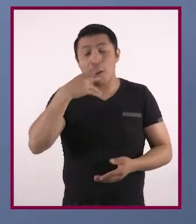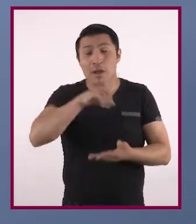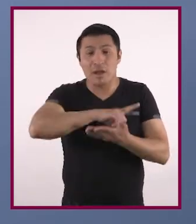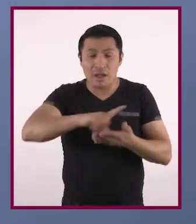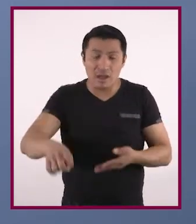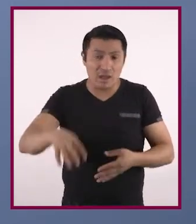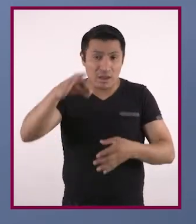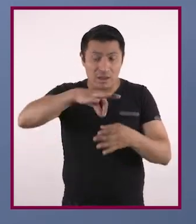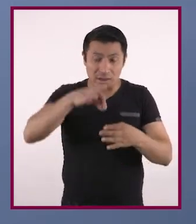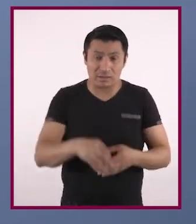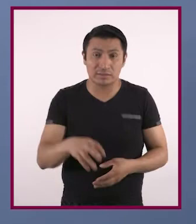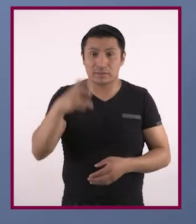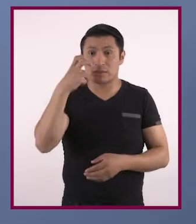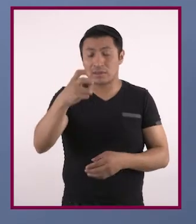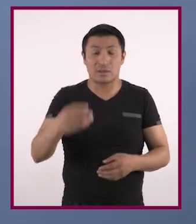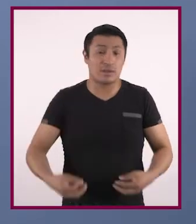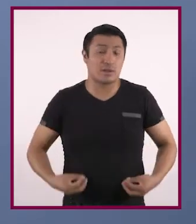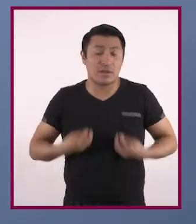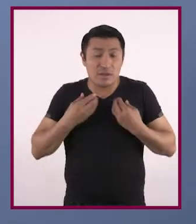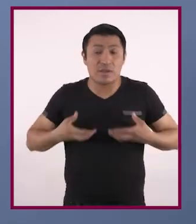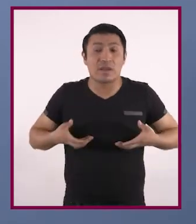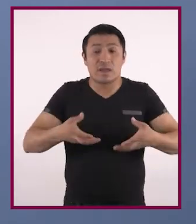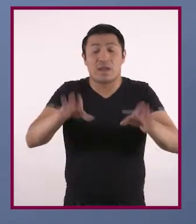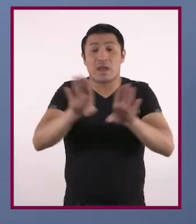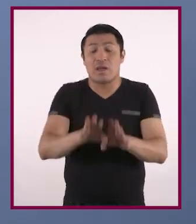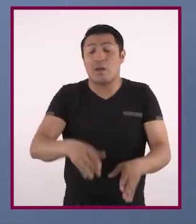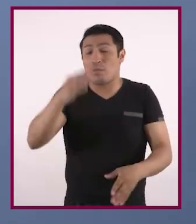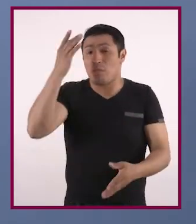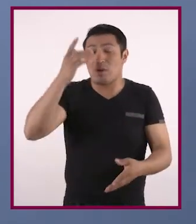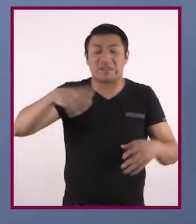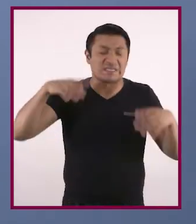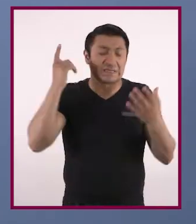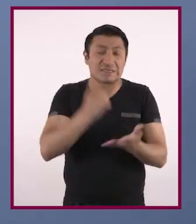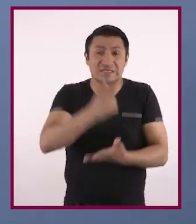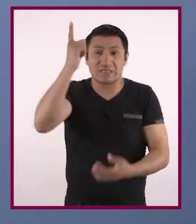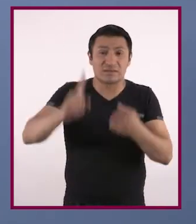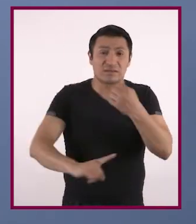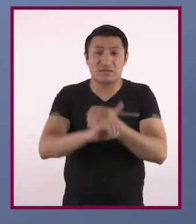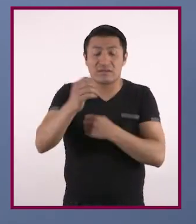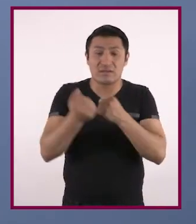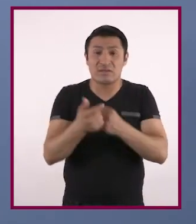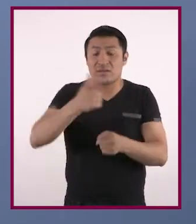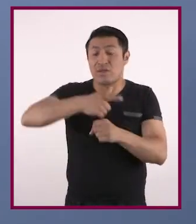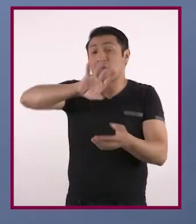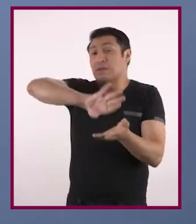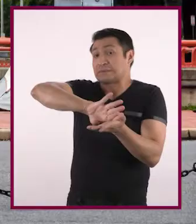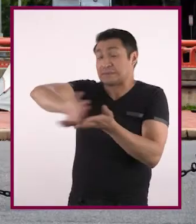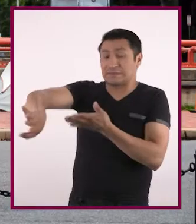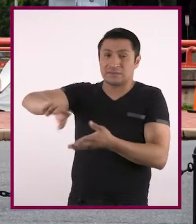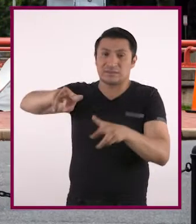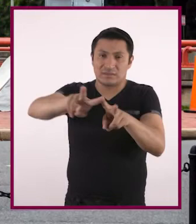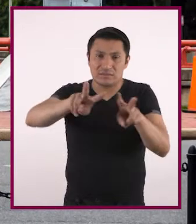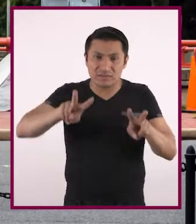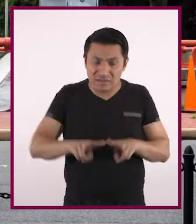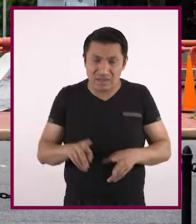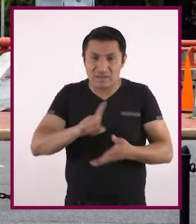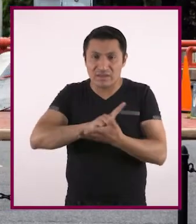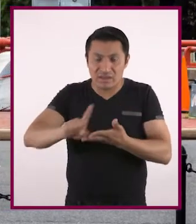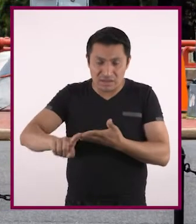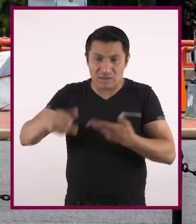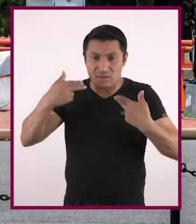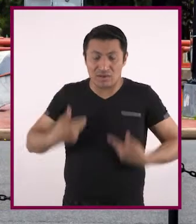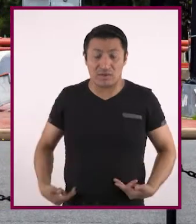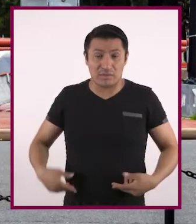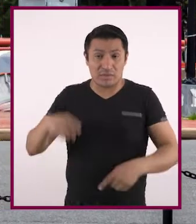eso, vivir en situación de calle se considera como de alta exclusión social, que vulnera los derechos humanos. El registro, conteo